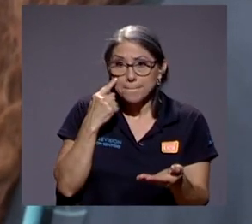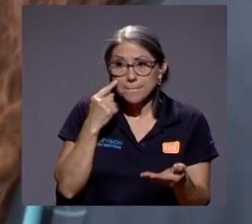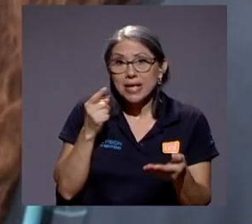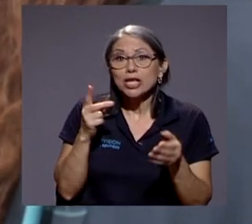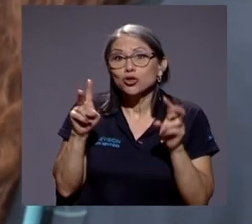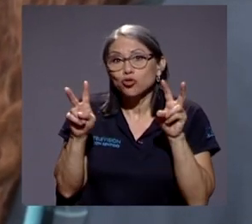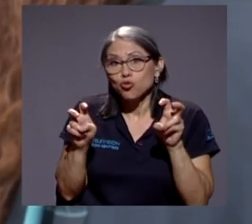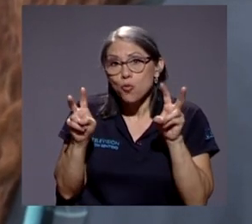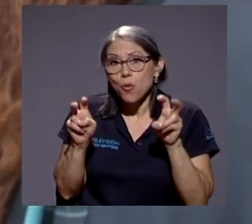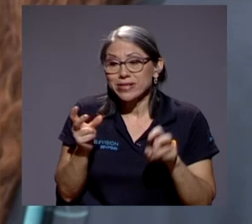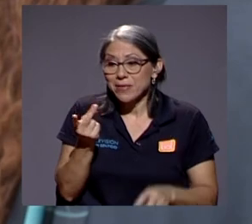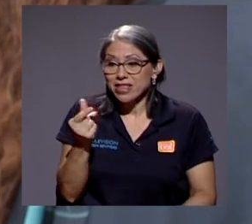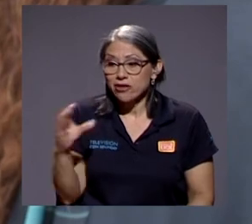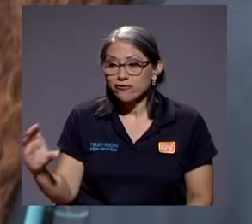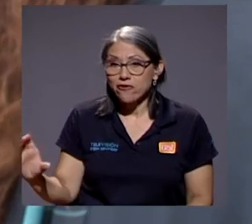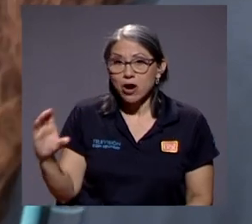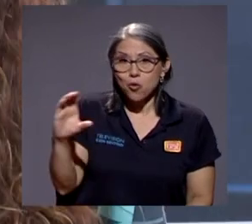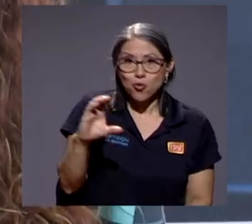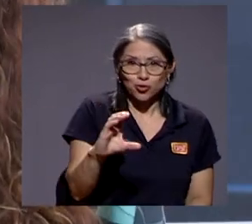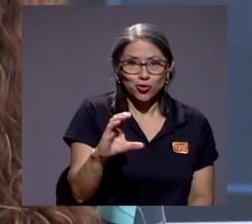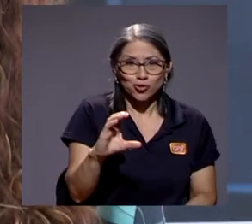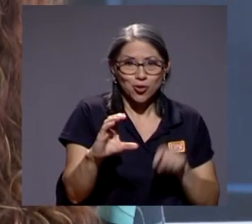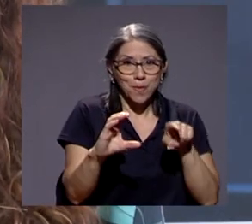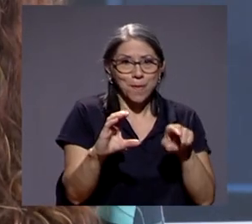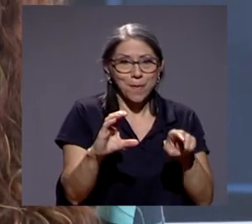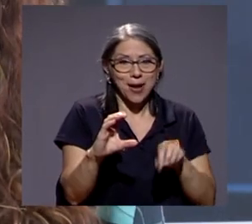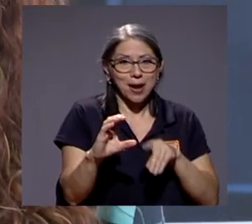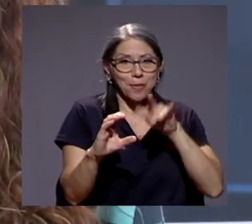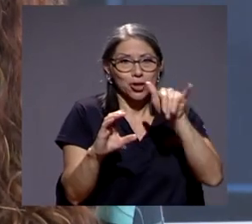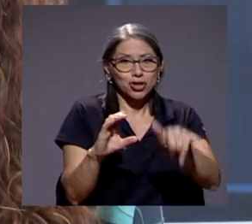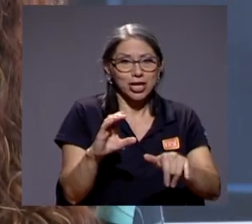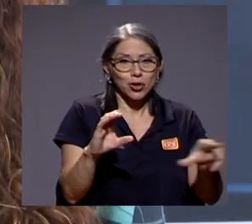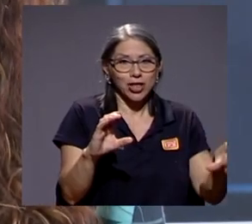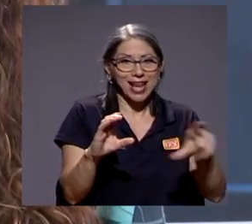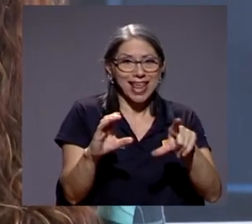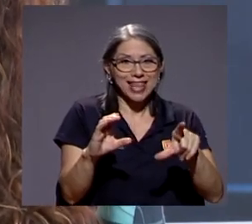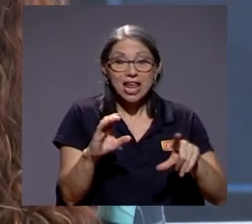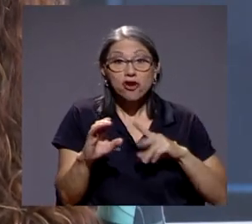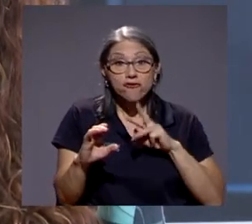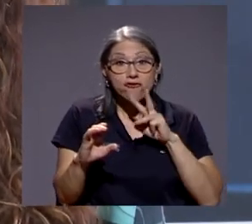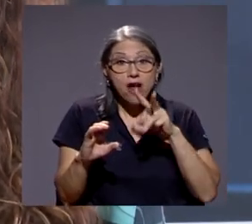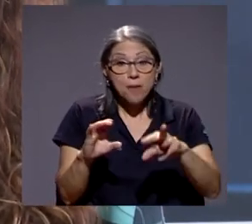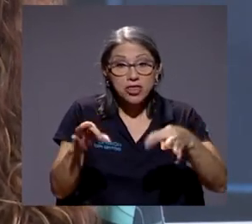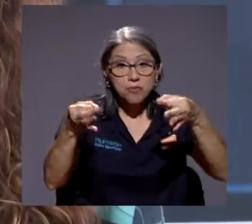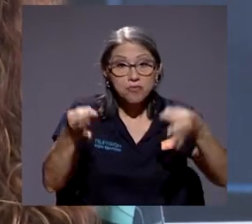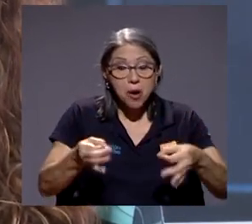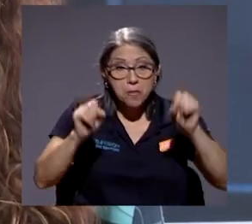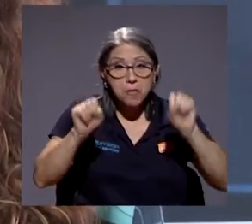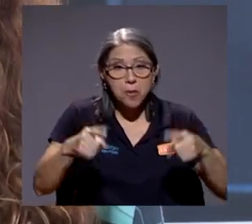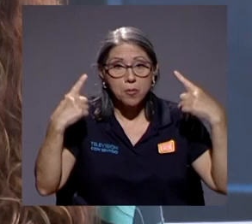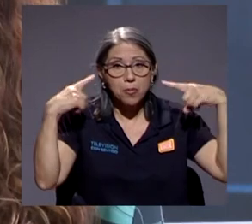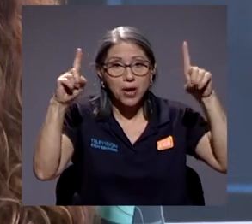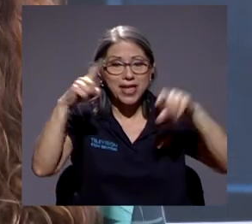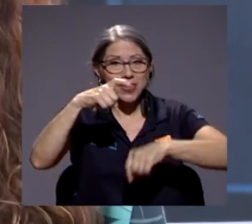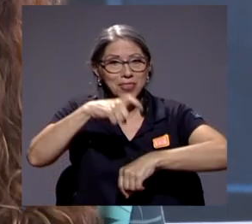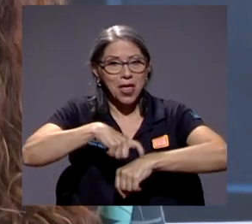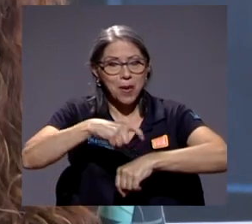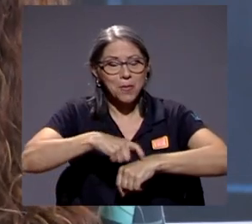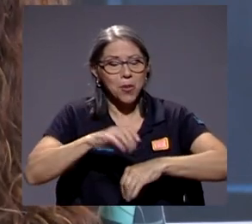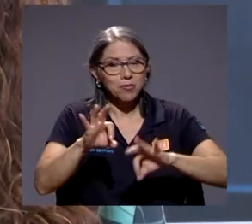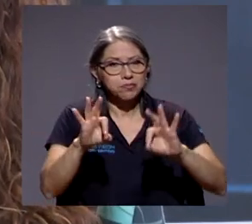vienen a alimentar este proyecto de ley sea efectiva sea posible y nos permita hacerlo en el tiempo requerido